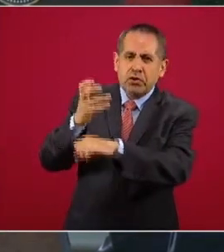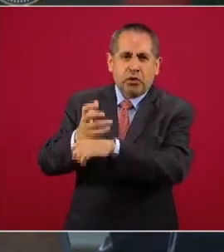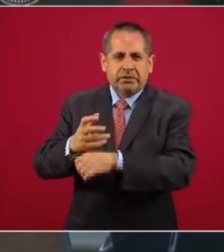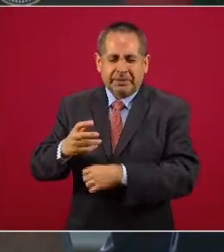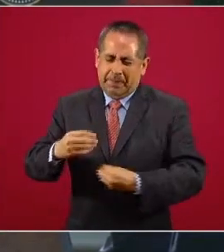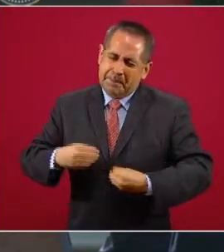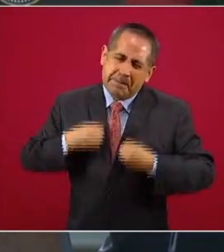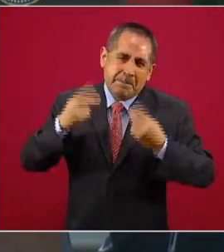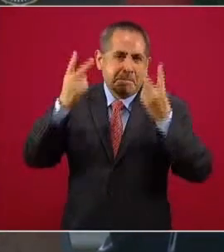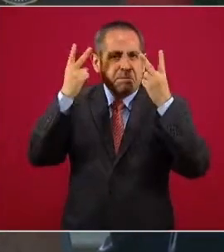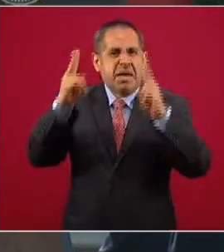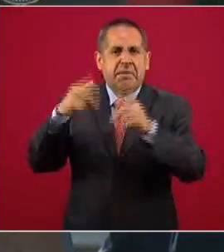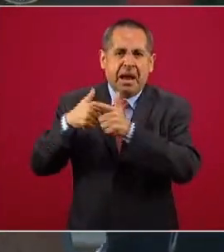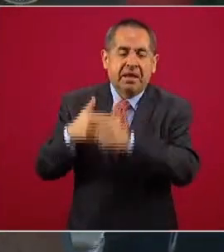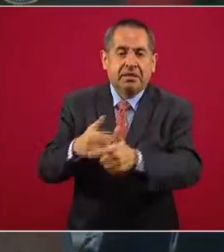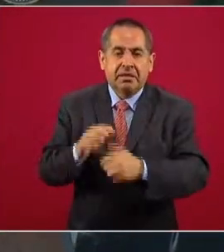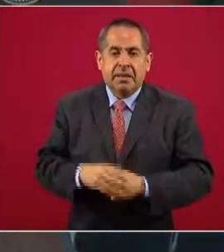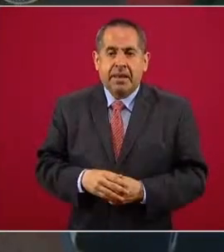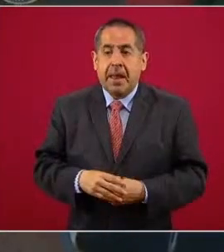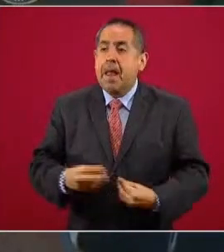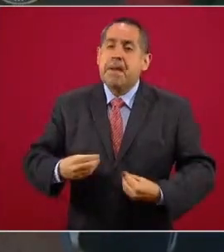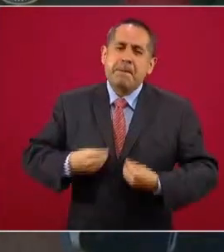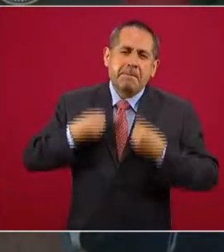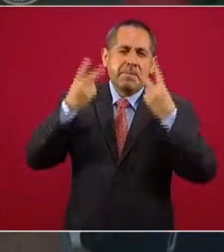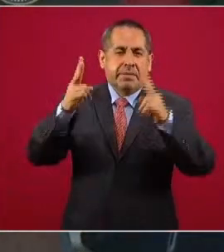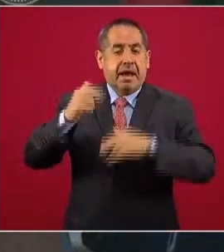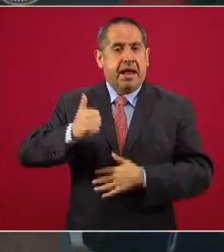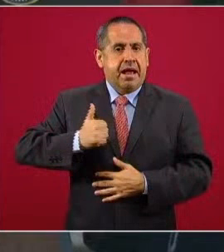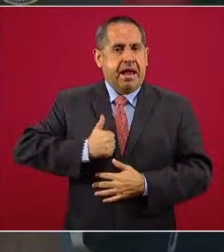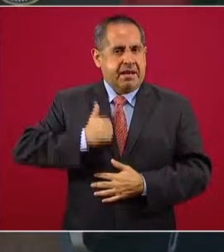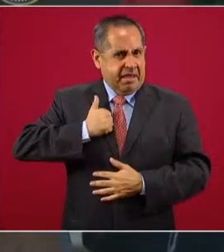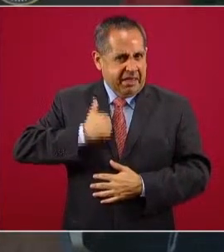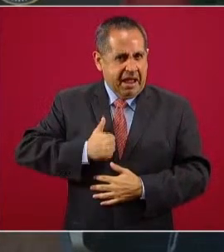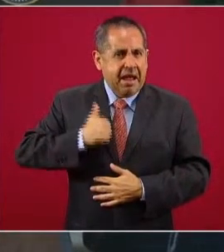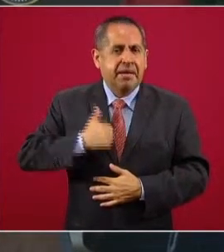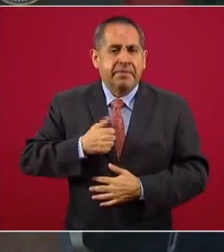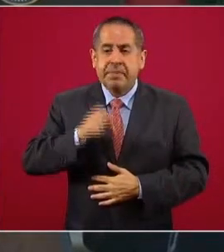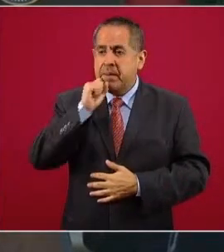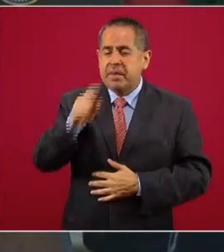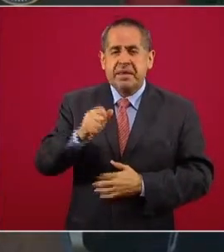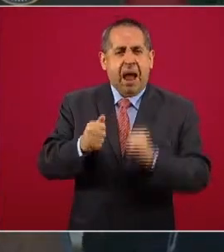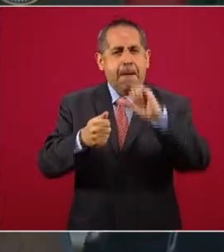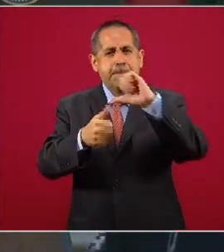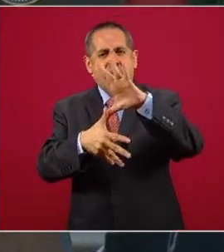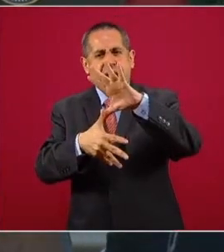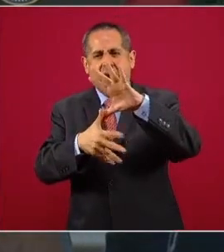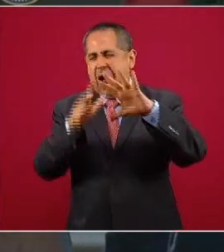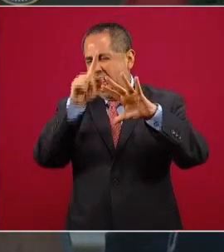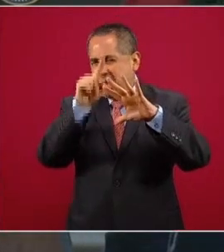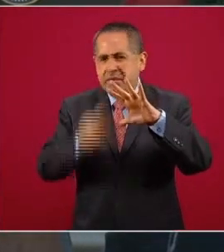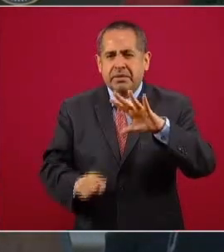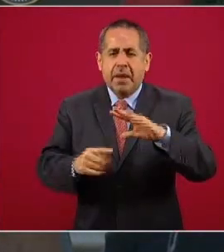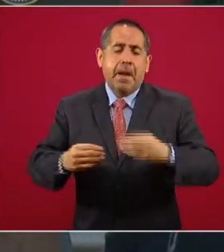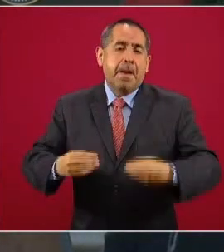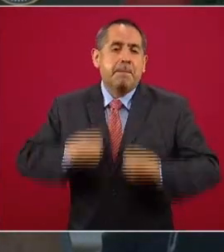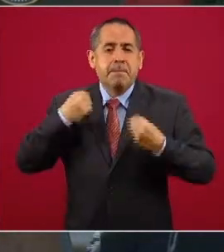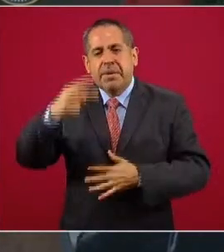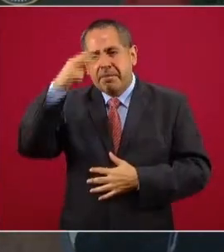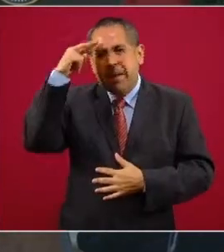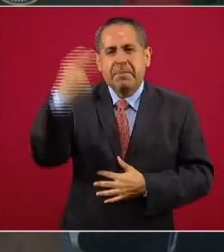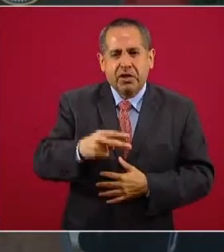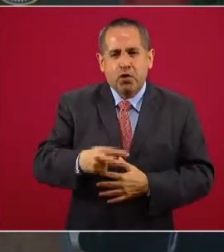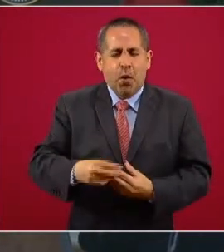américa que viva a canadá que viva nuestra américa viva méxico